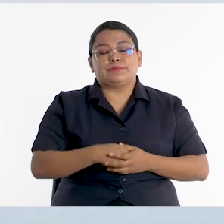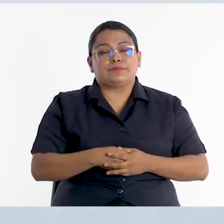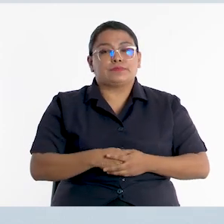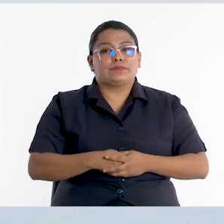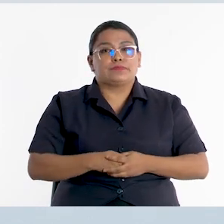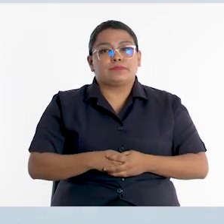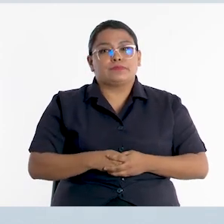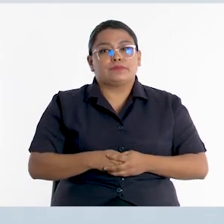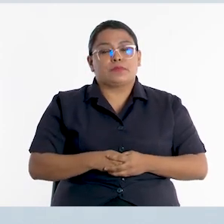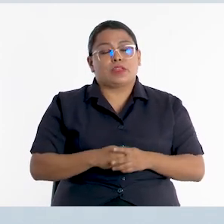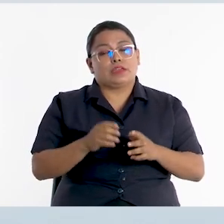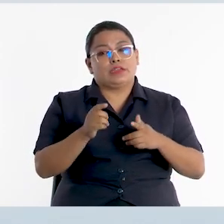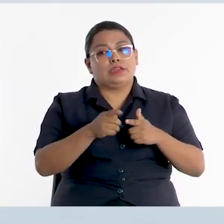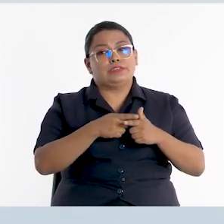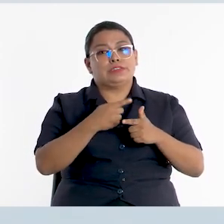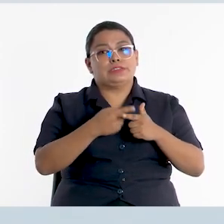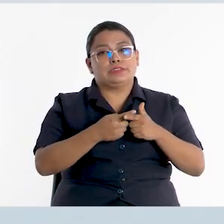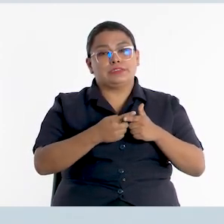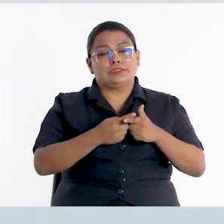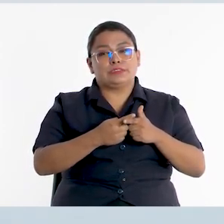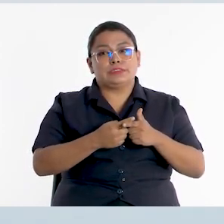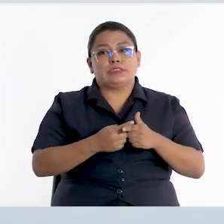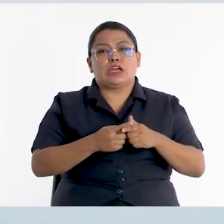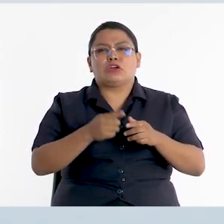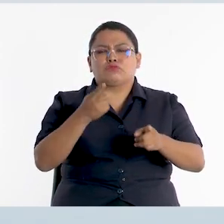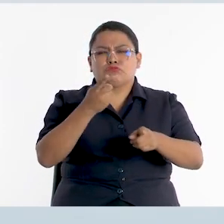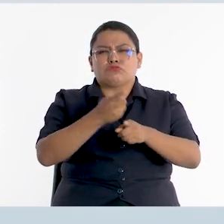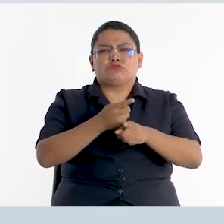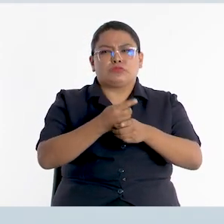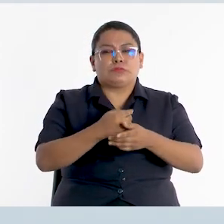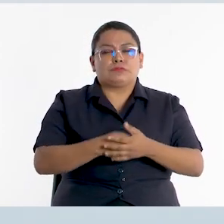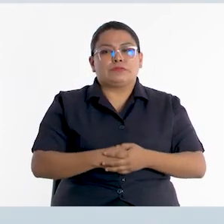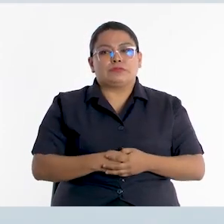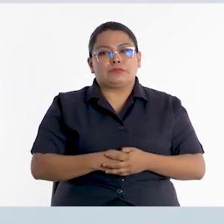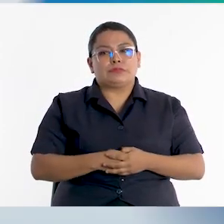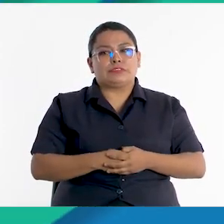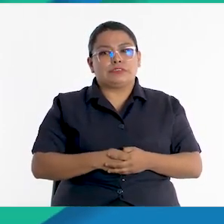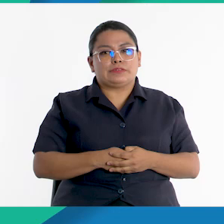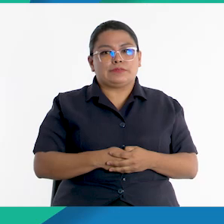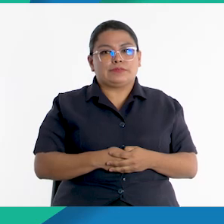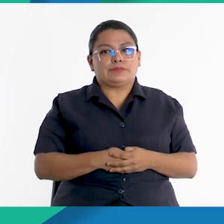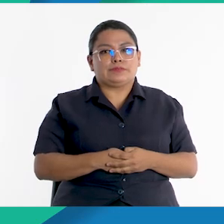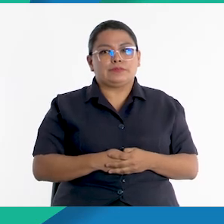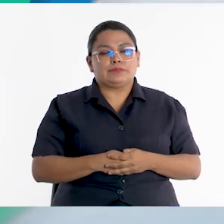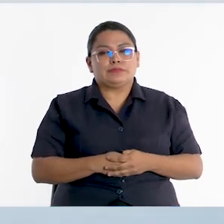el divisor 3. Por lo tanto, el residuo es correcto.